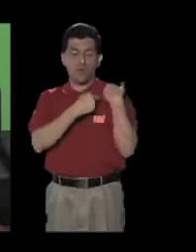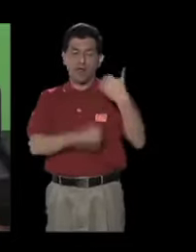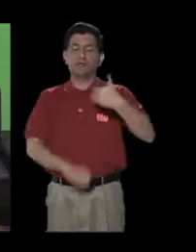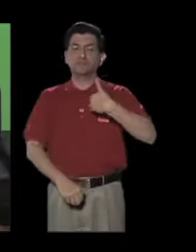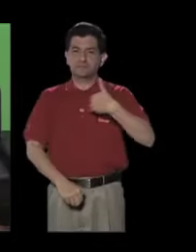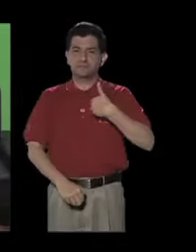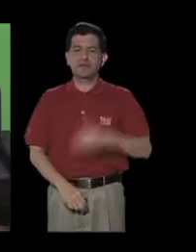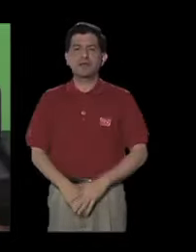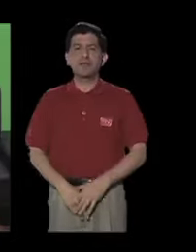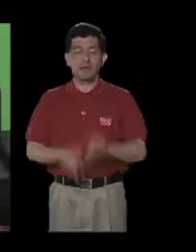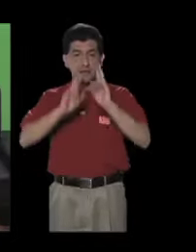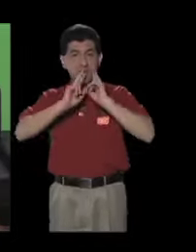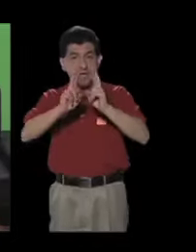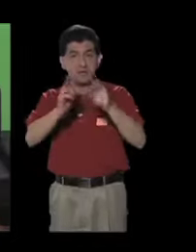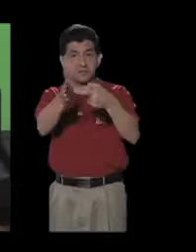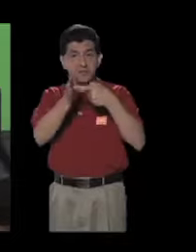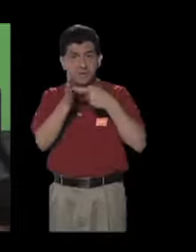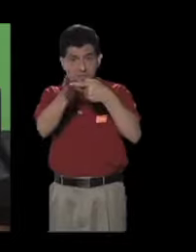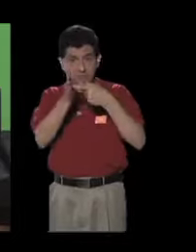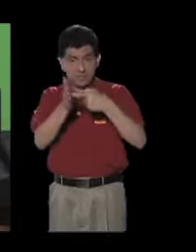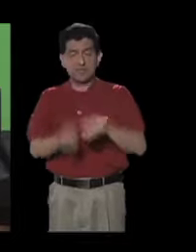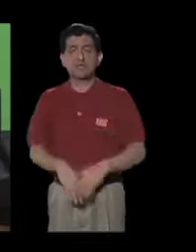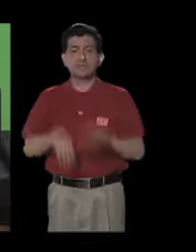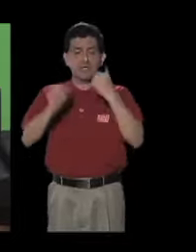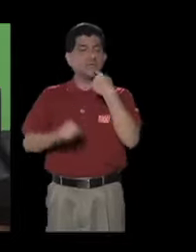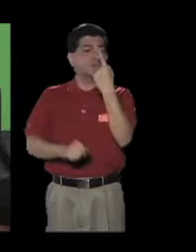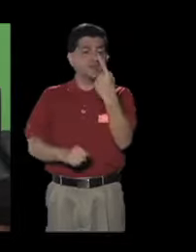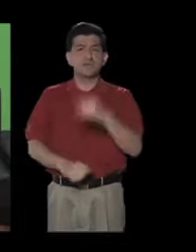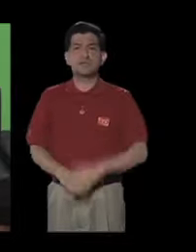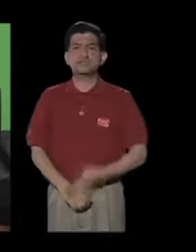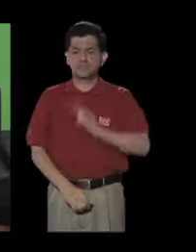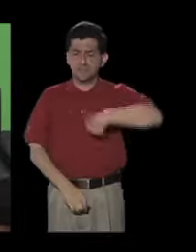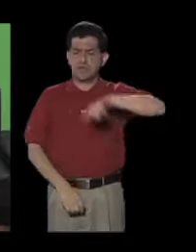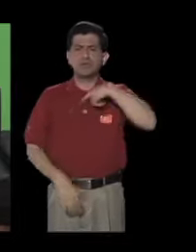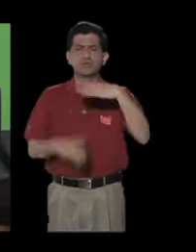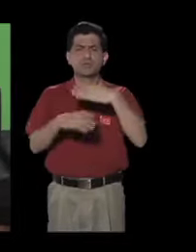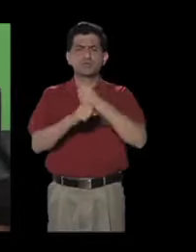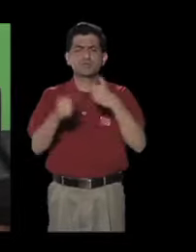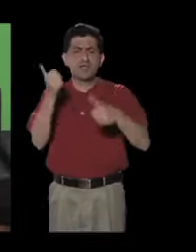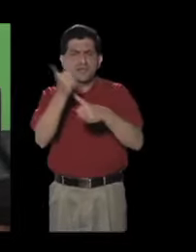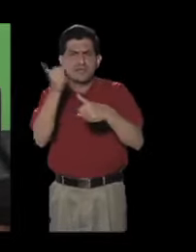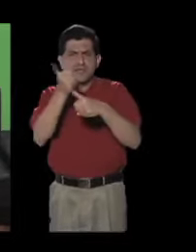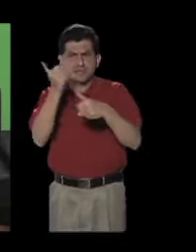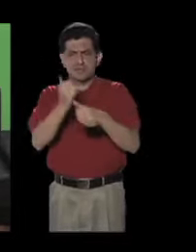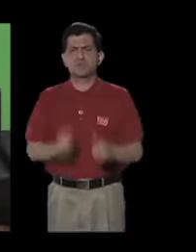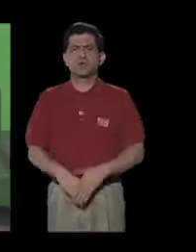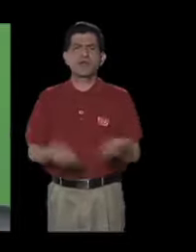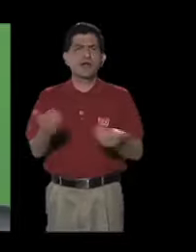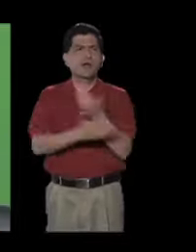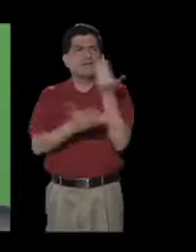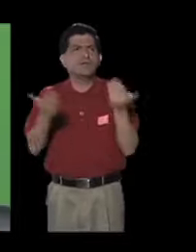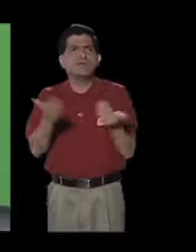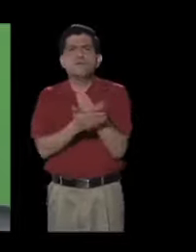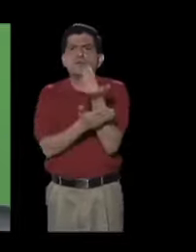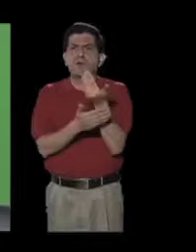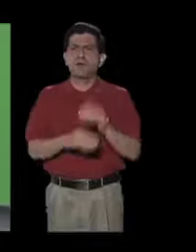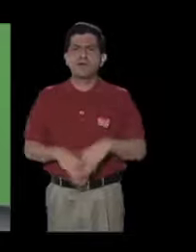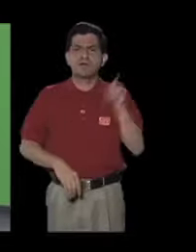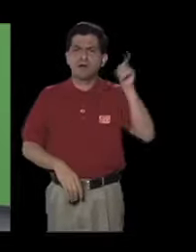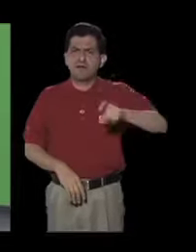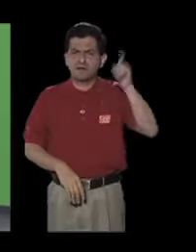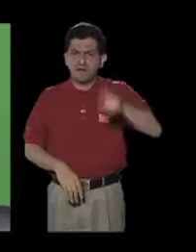también tiene una gran responsabilidad de responder a esa demanda, de responder y poder decir, bueno, vamos a poder asesorar en qué